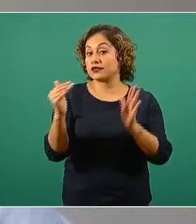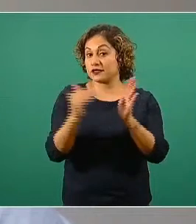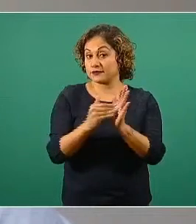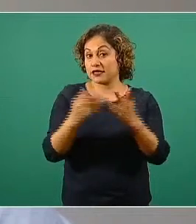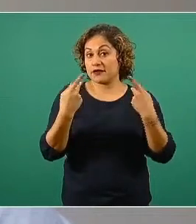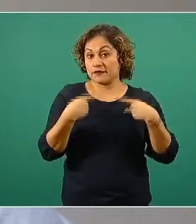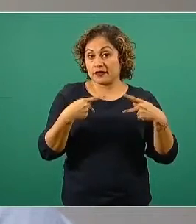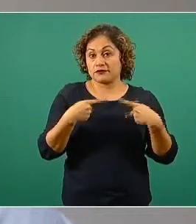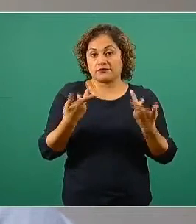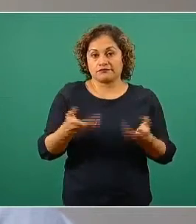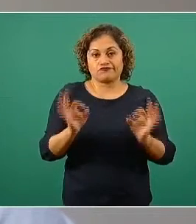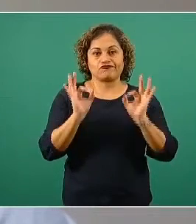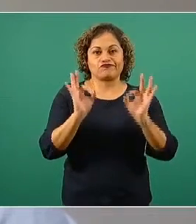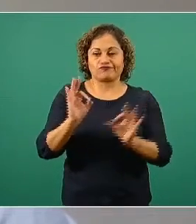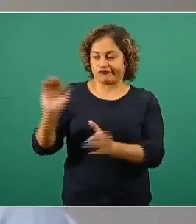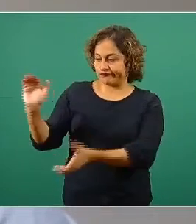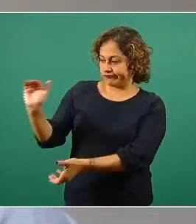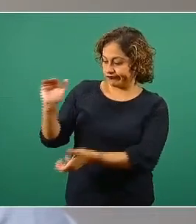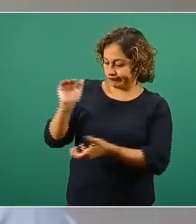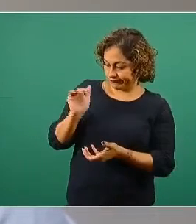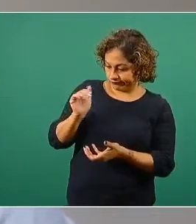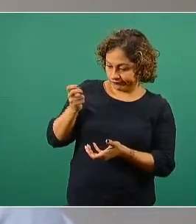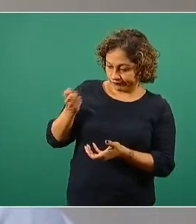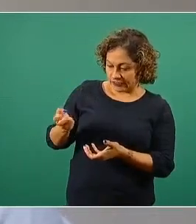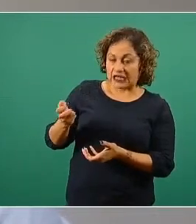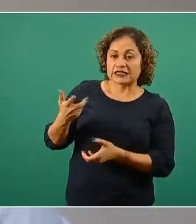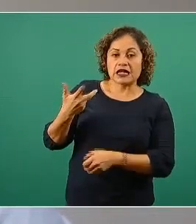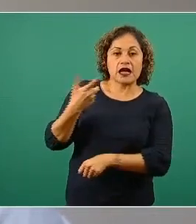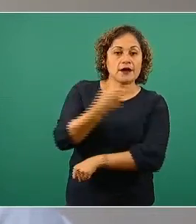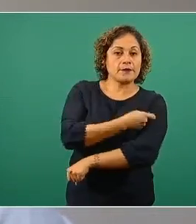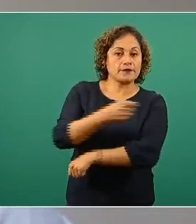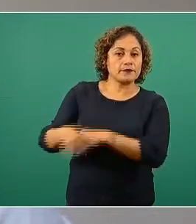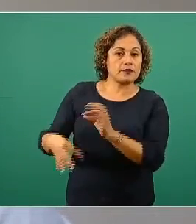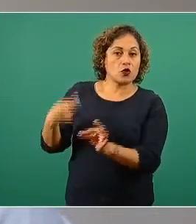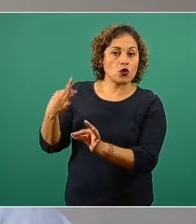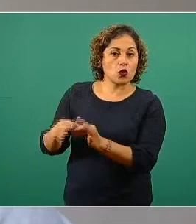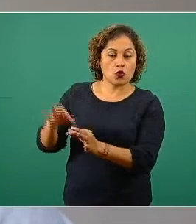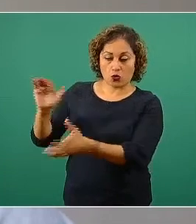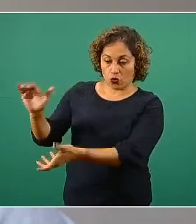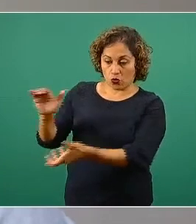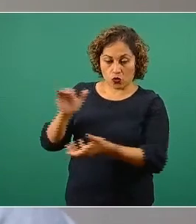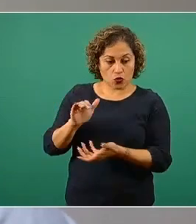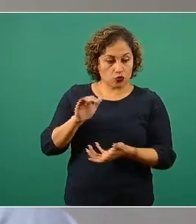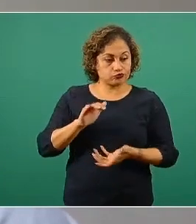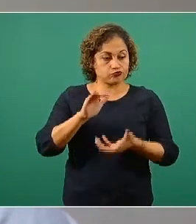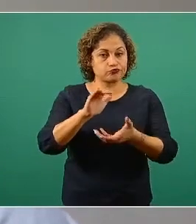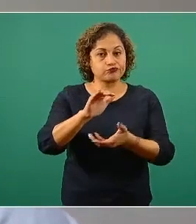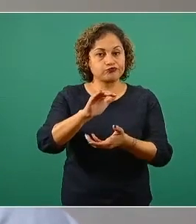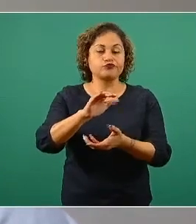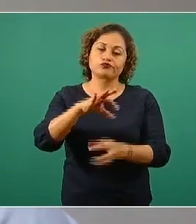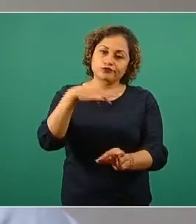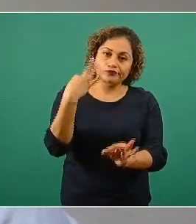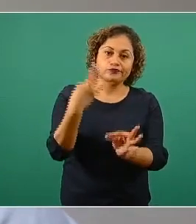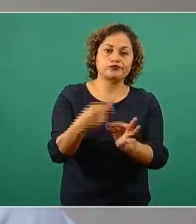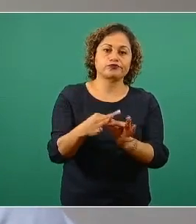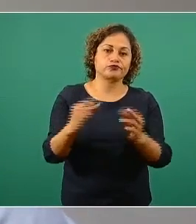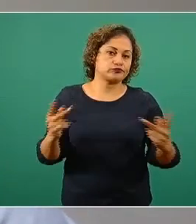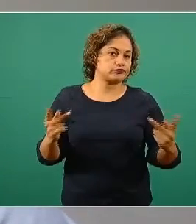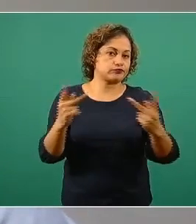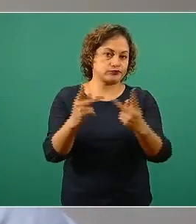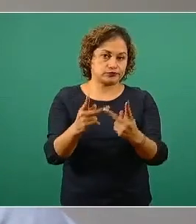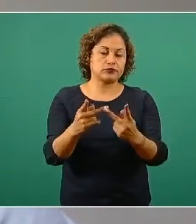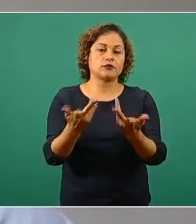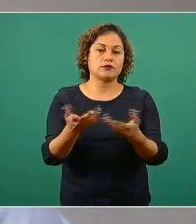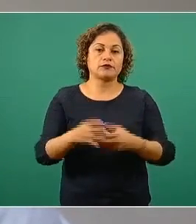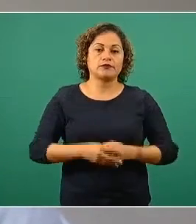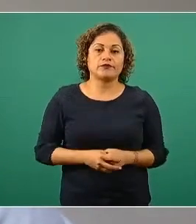hace también idóneo para que con la totalidad de este embarque que llegó ayer en la mañana se pueda cumplir con esta logística